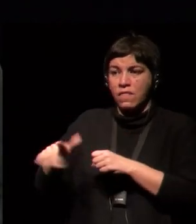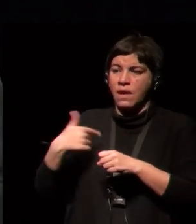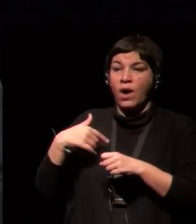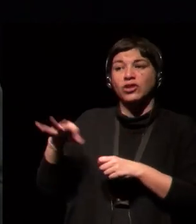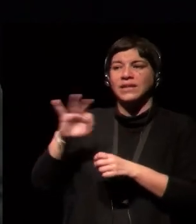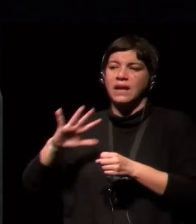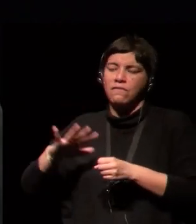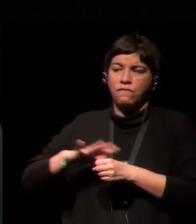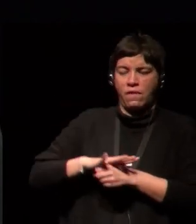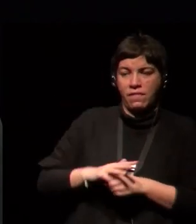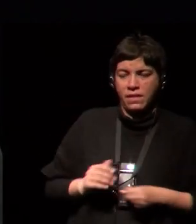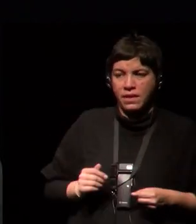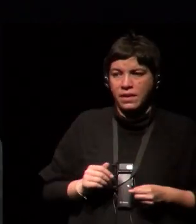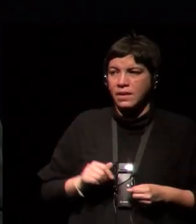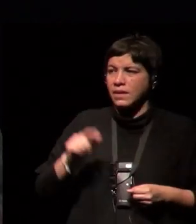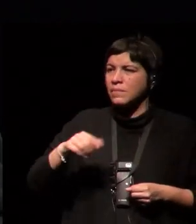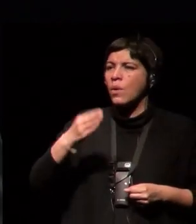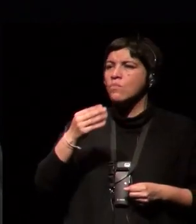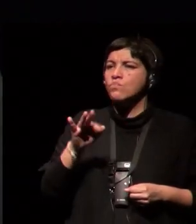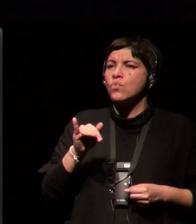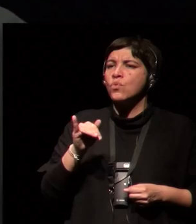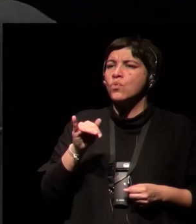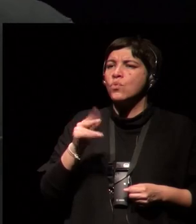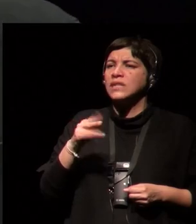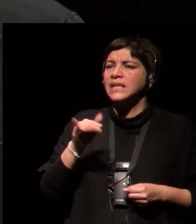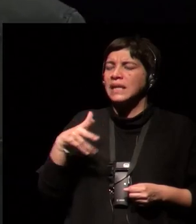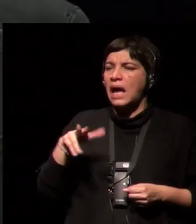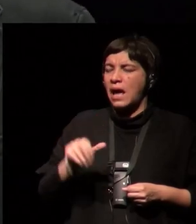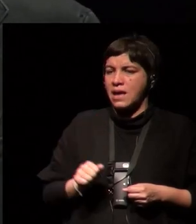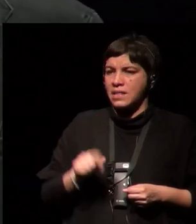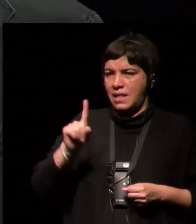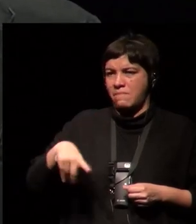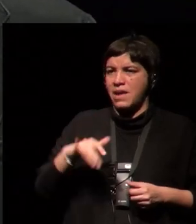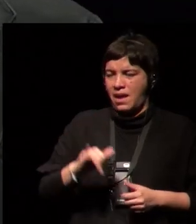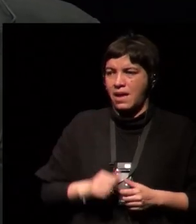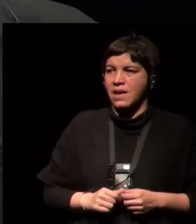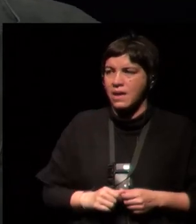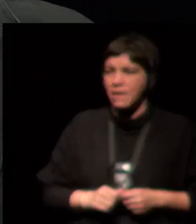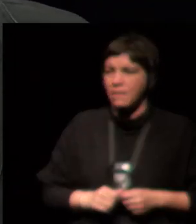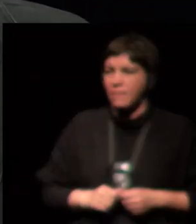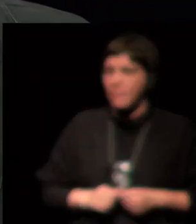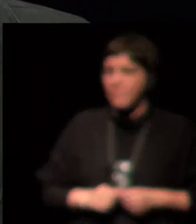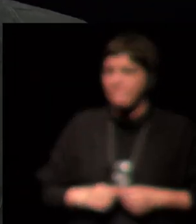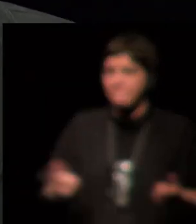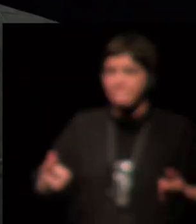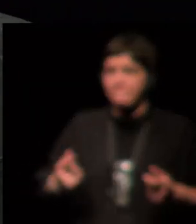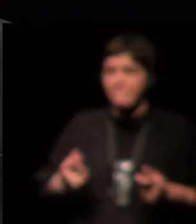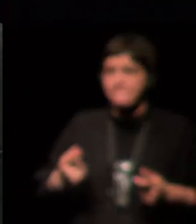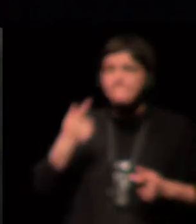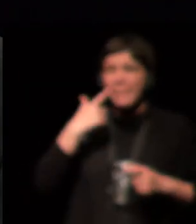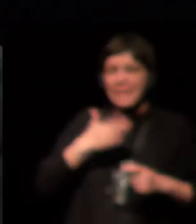Bujira. Here's a video that'll set the context. Que quiero poneros este vídeo para establecer el contexto.